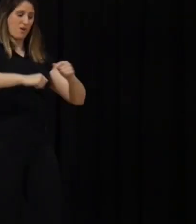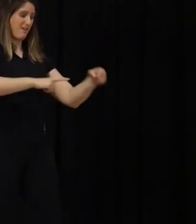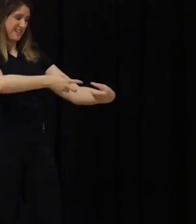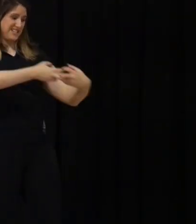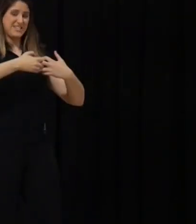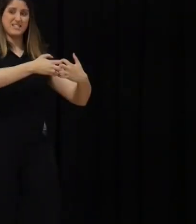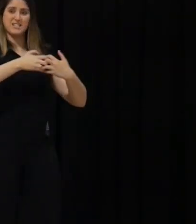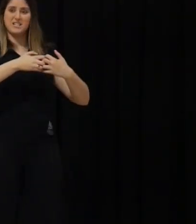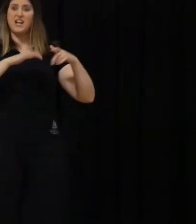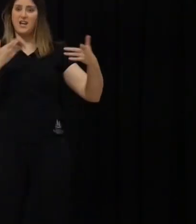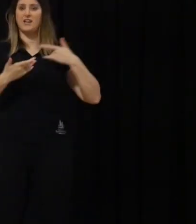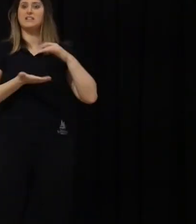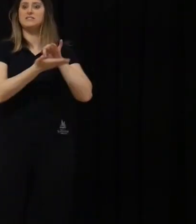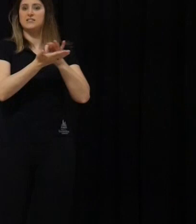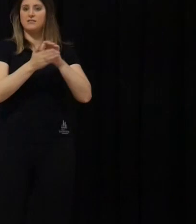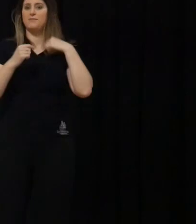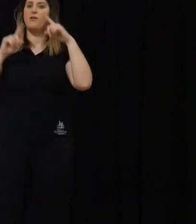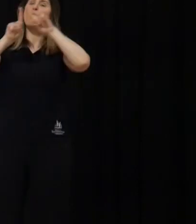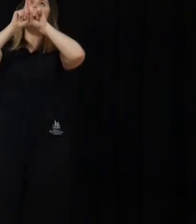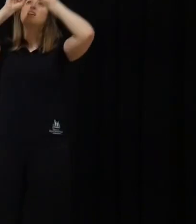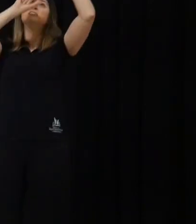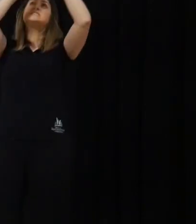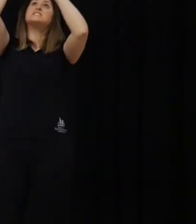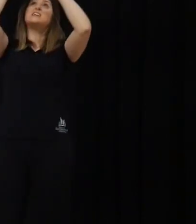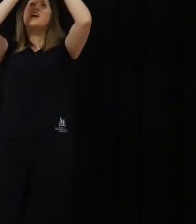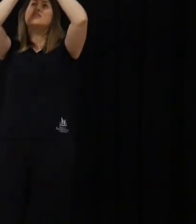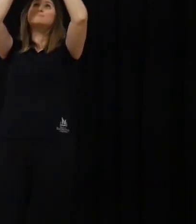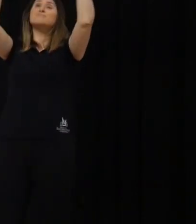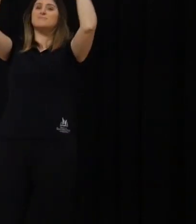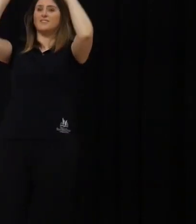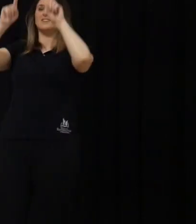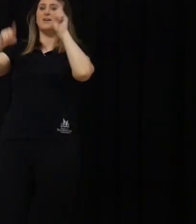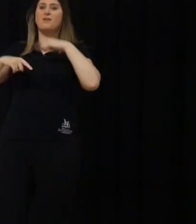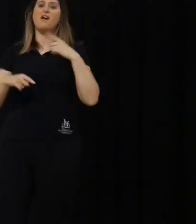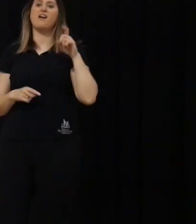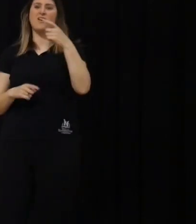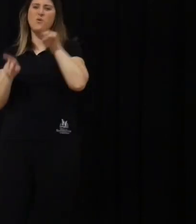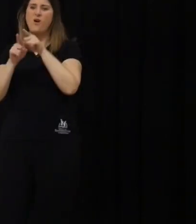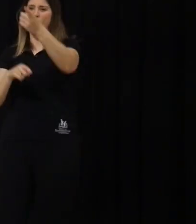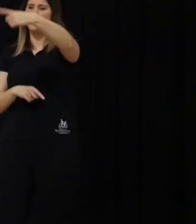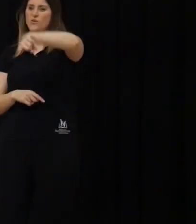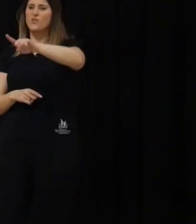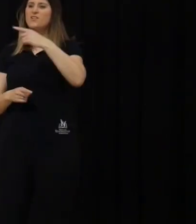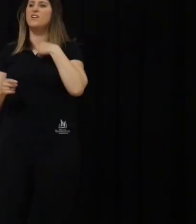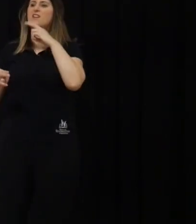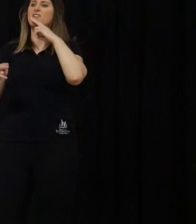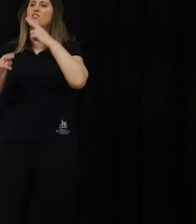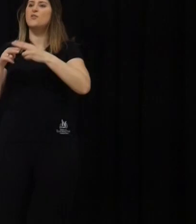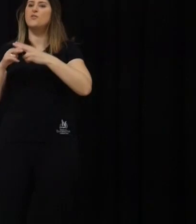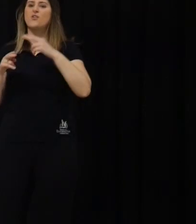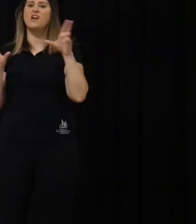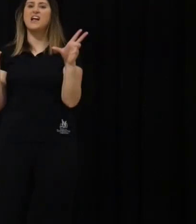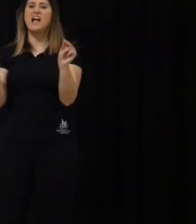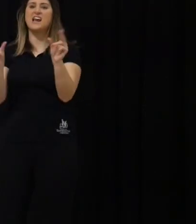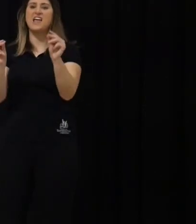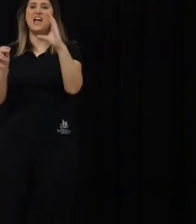lo subió a los cielos y ahí tienen la constelación de cáncer. Ese es el motivo por el cual hoy en día ustedes utilizan el término de